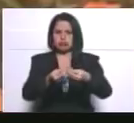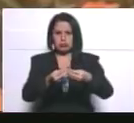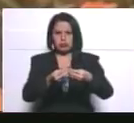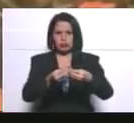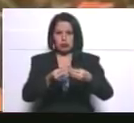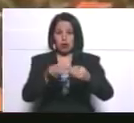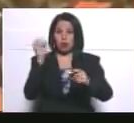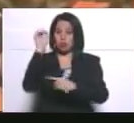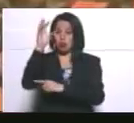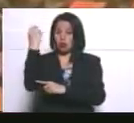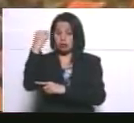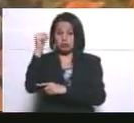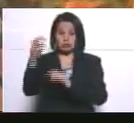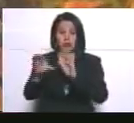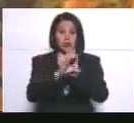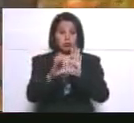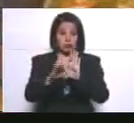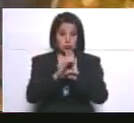Congreso Constituyente.